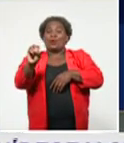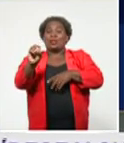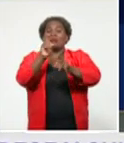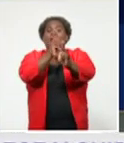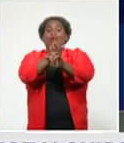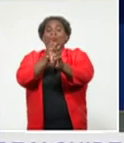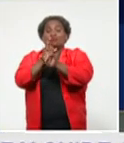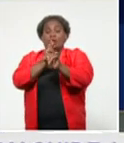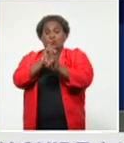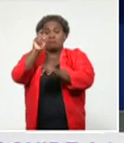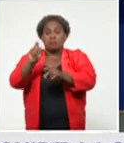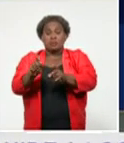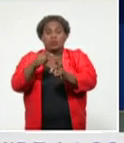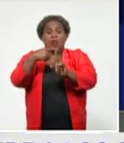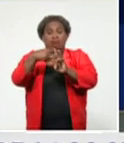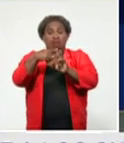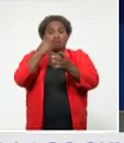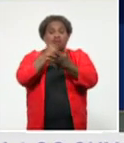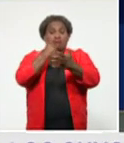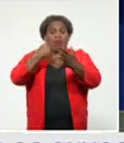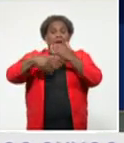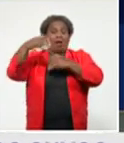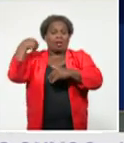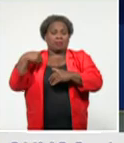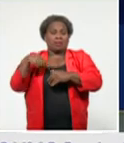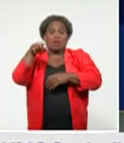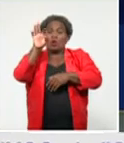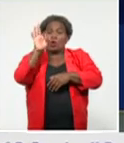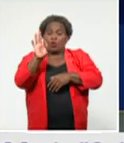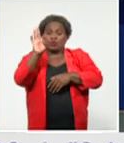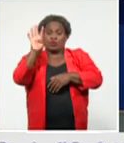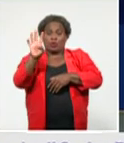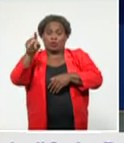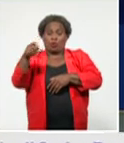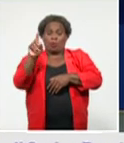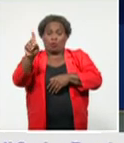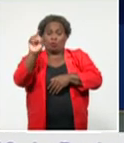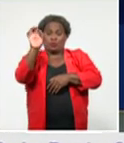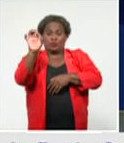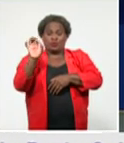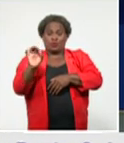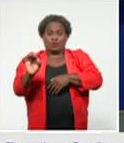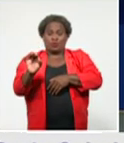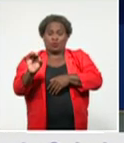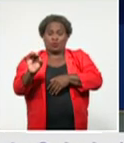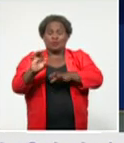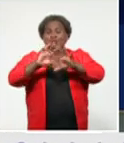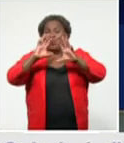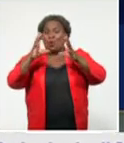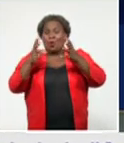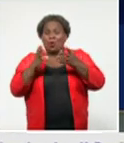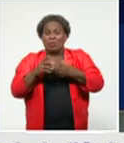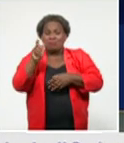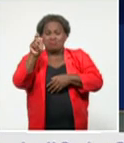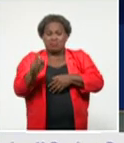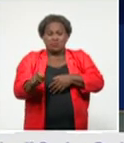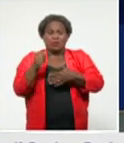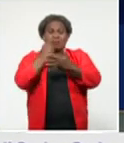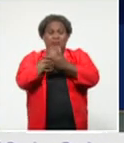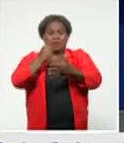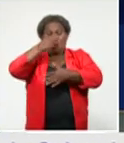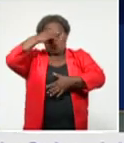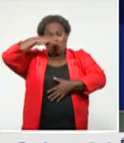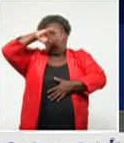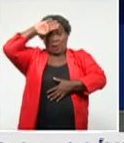casos confirmados, y ya el 84,1% de todos los casos diagnosticados en Cuba